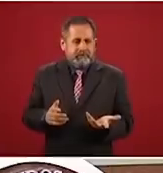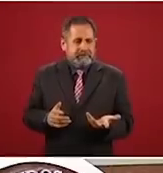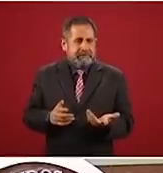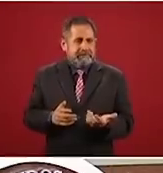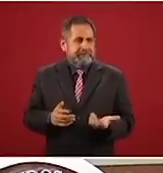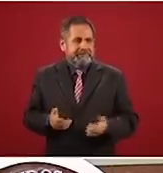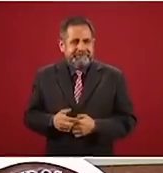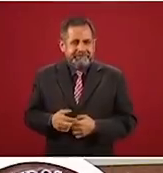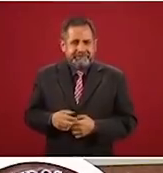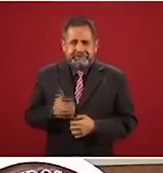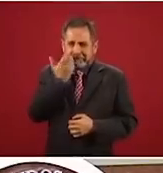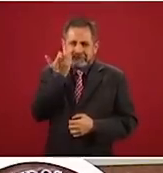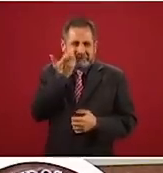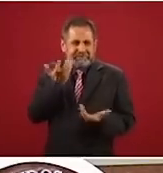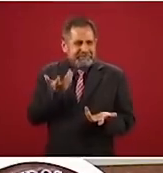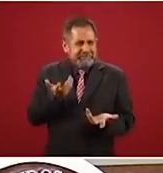abajo.